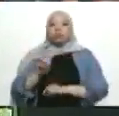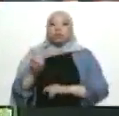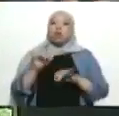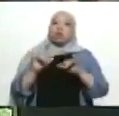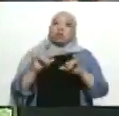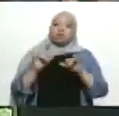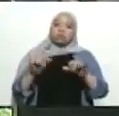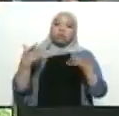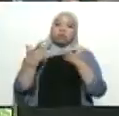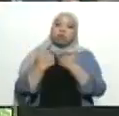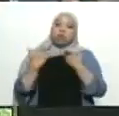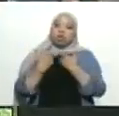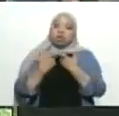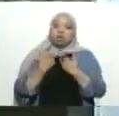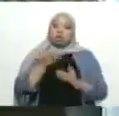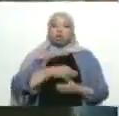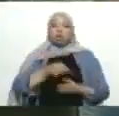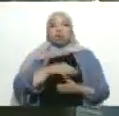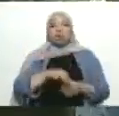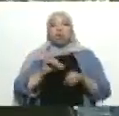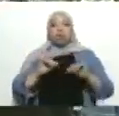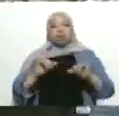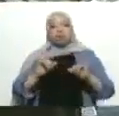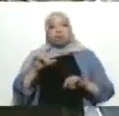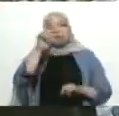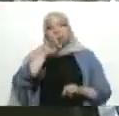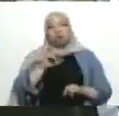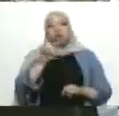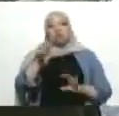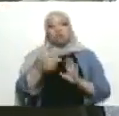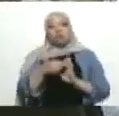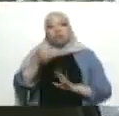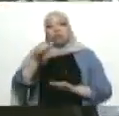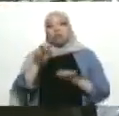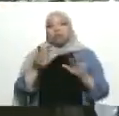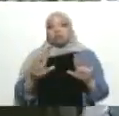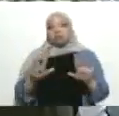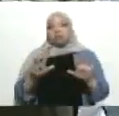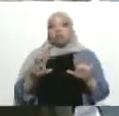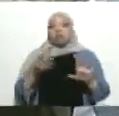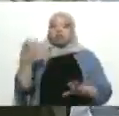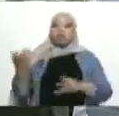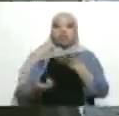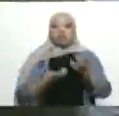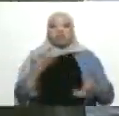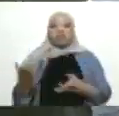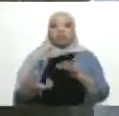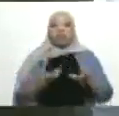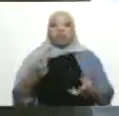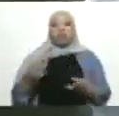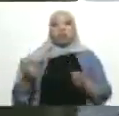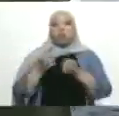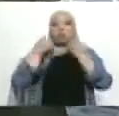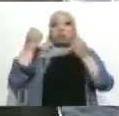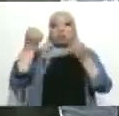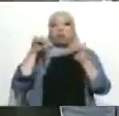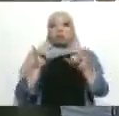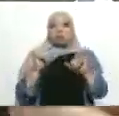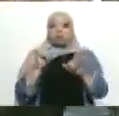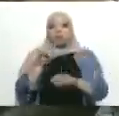tiempo una guerra civil. Los mismos que en el año 2017 incendiaron varias ciudades del país en plena guarimba, los mismos